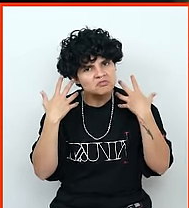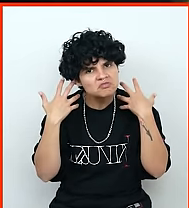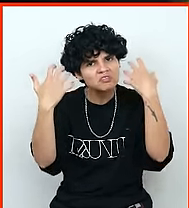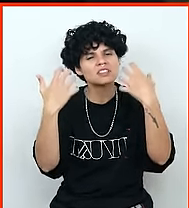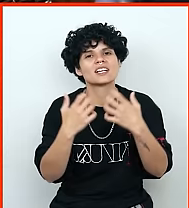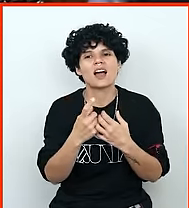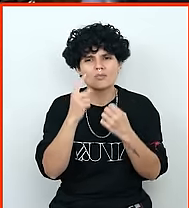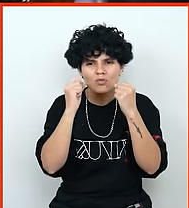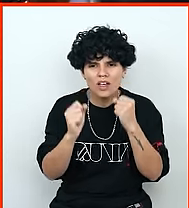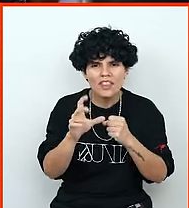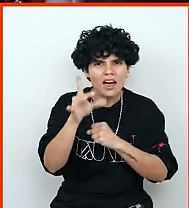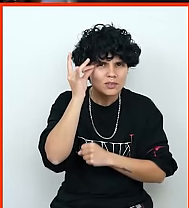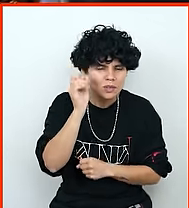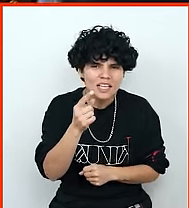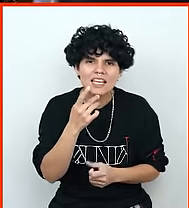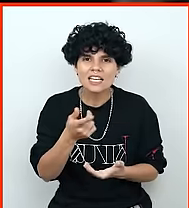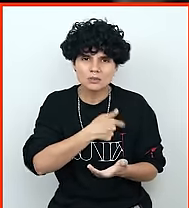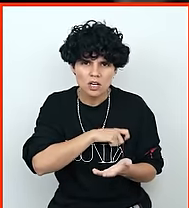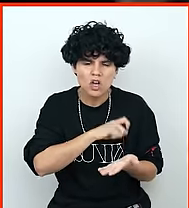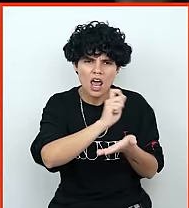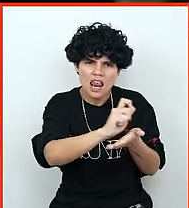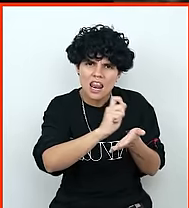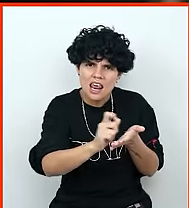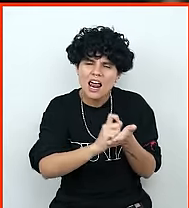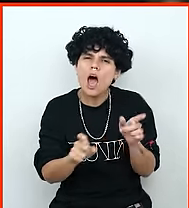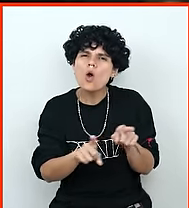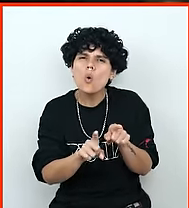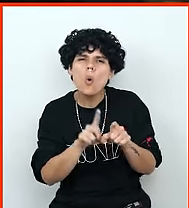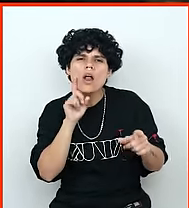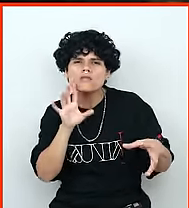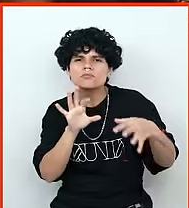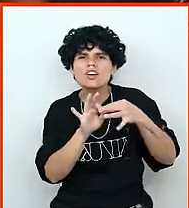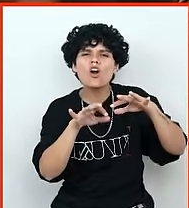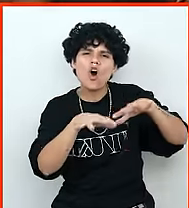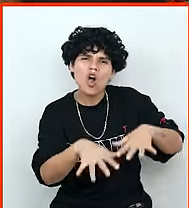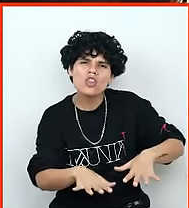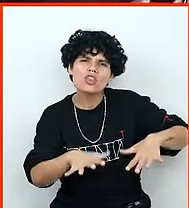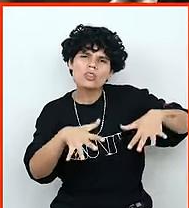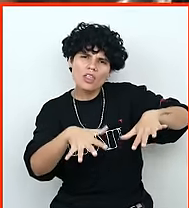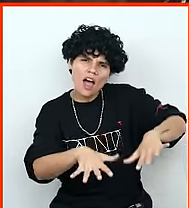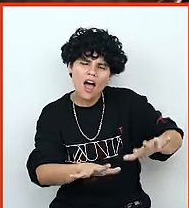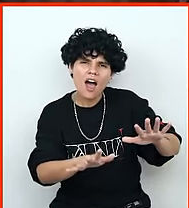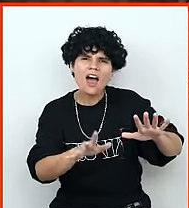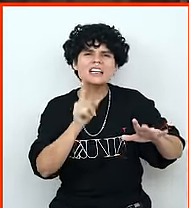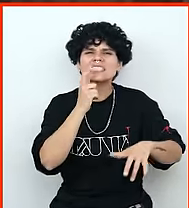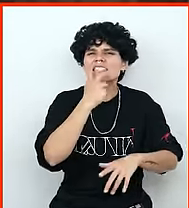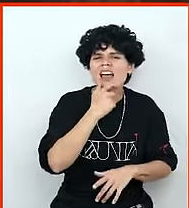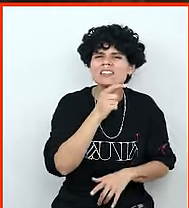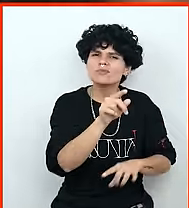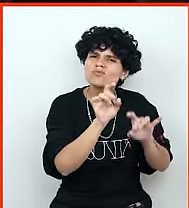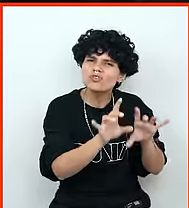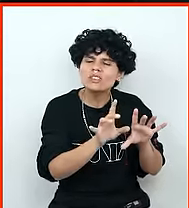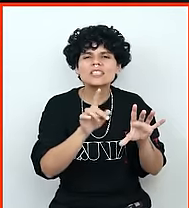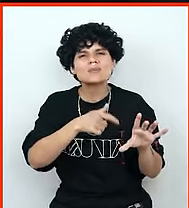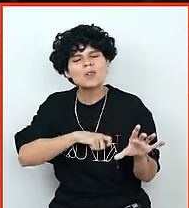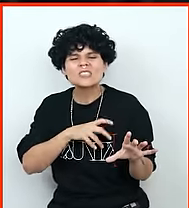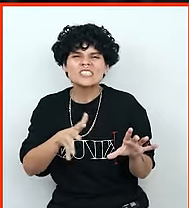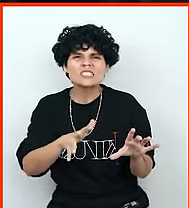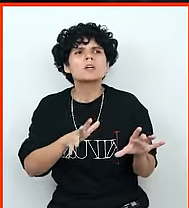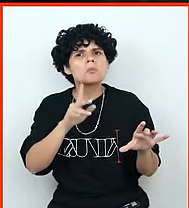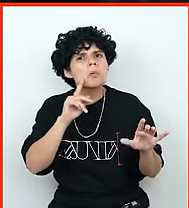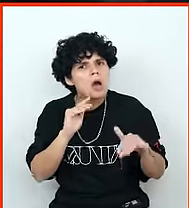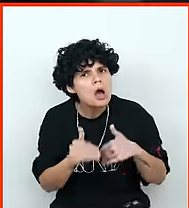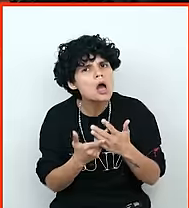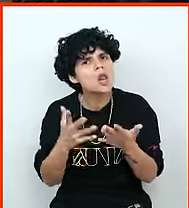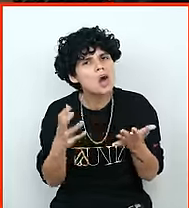des cuenta que escribiendo en castellano podía sonar con el flow, con la onda, sí. Dar con el tono. Sí. Claro que siempre sí, yo creo que para